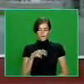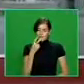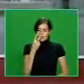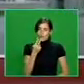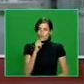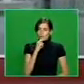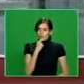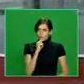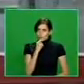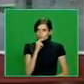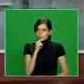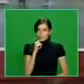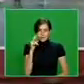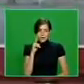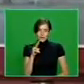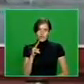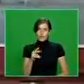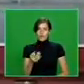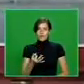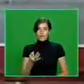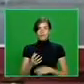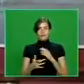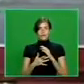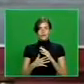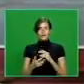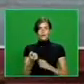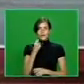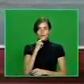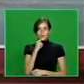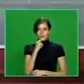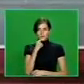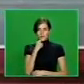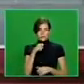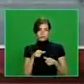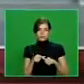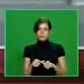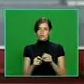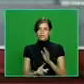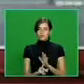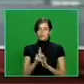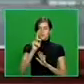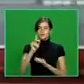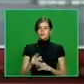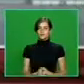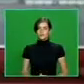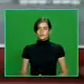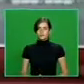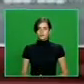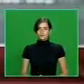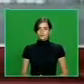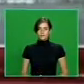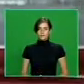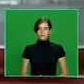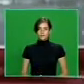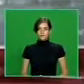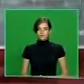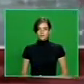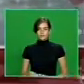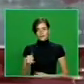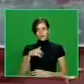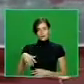rusos y viendo La tremenda tecnología que Rusia mantiene y desarrolla en el